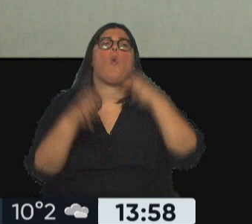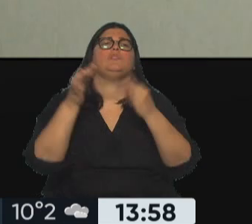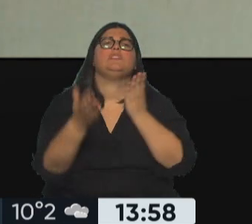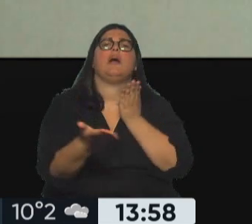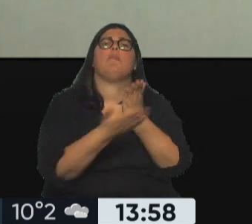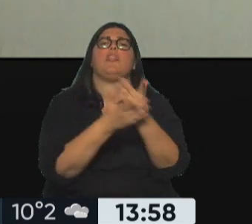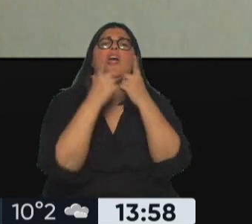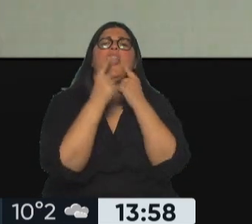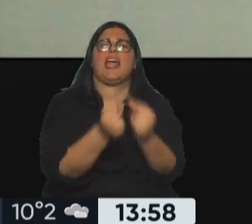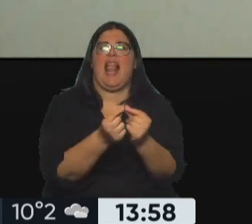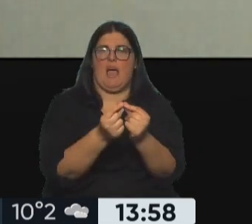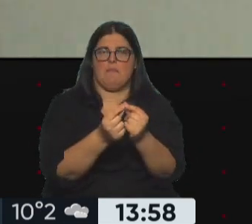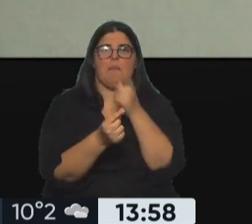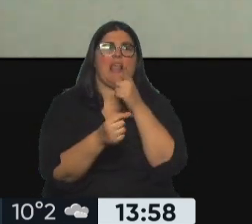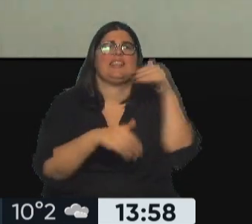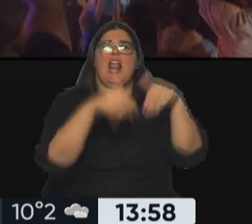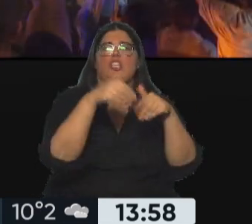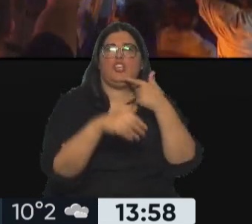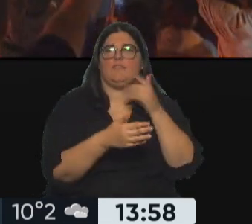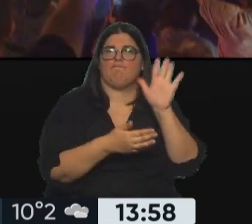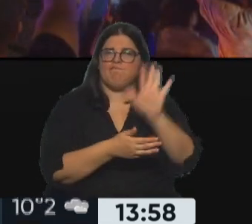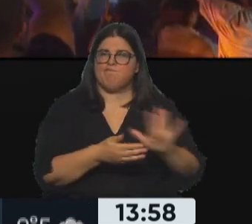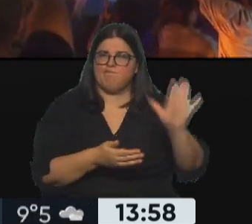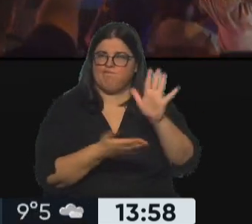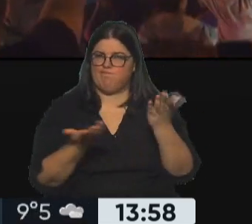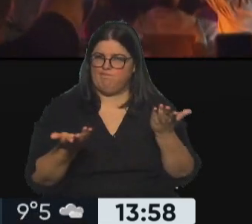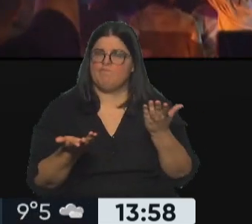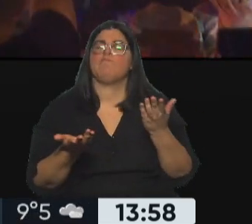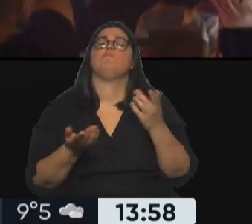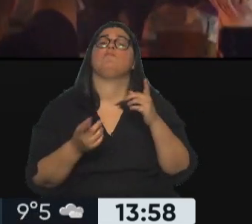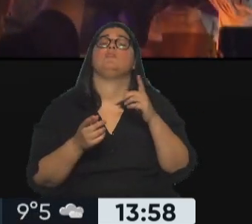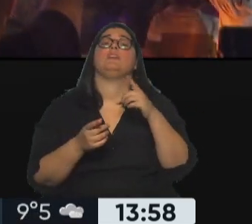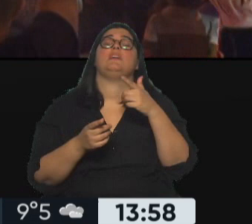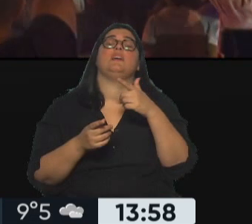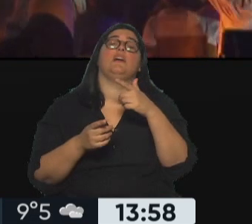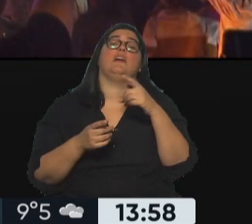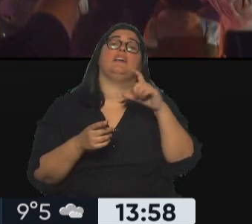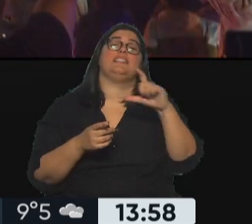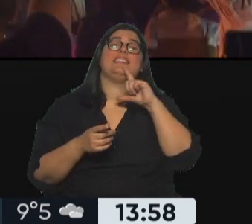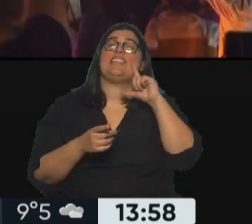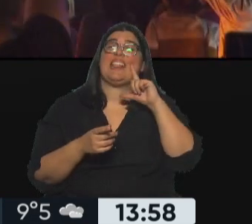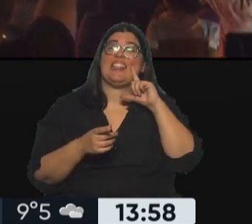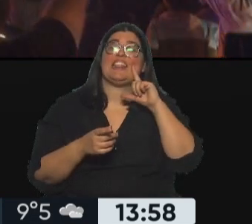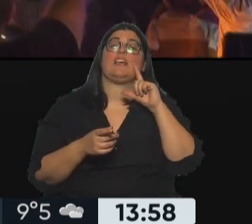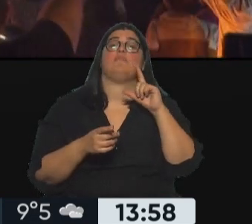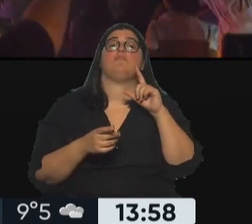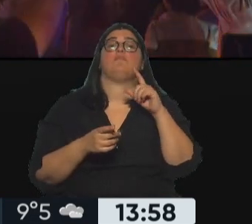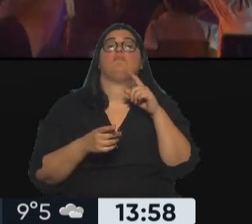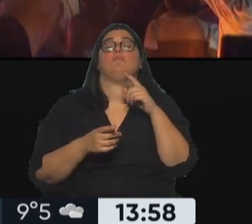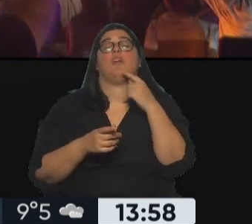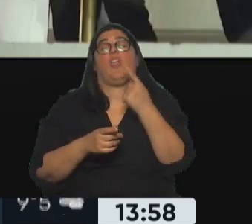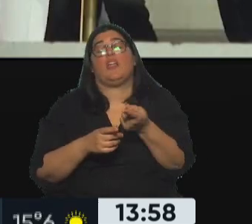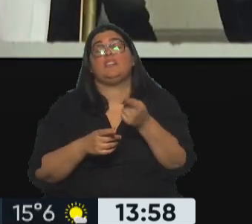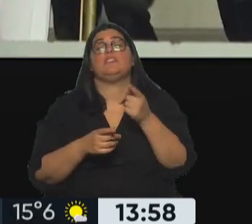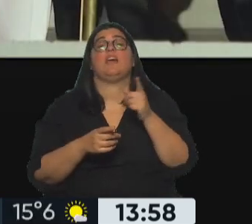supuestas irregularidades. La verdad es que la CID, la Corte Interamericana de Derechos Humanos, está protegiendo al candidato, en realidad al presidente